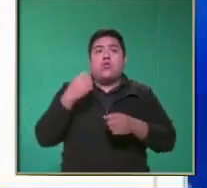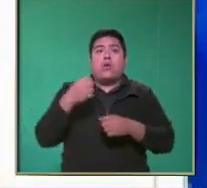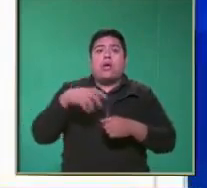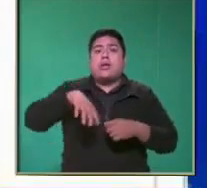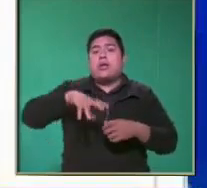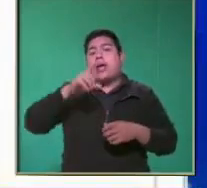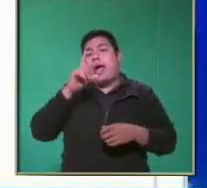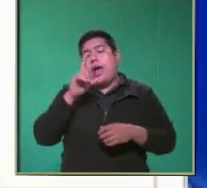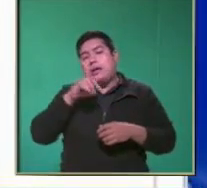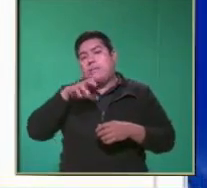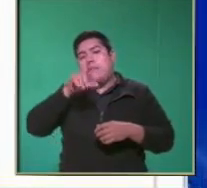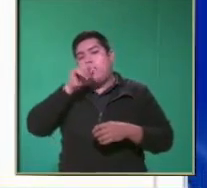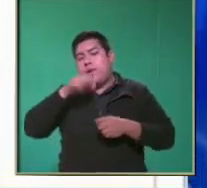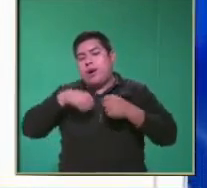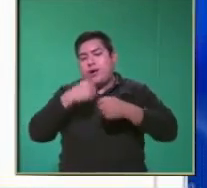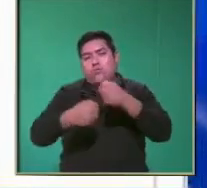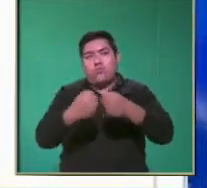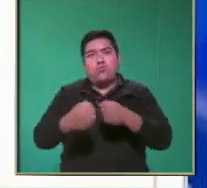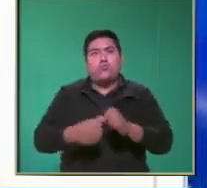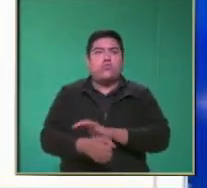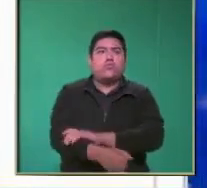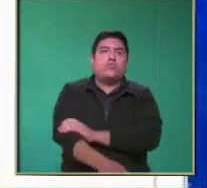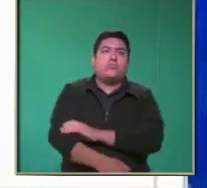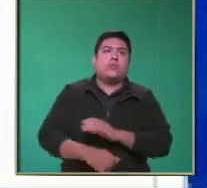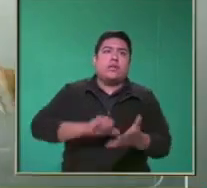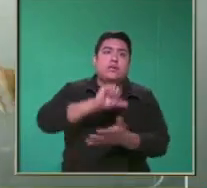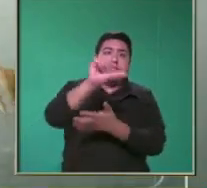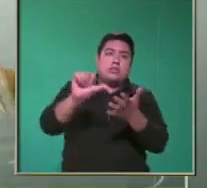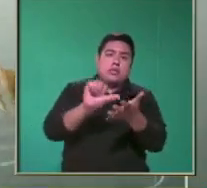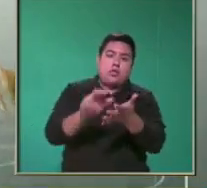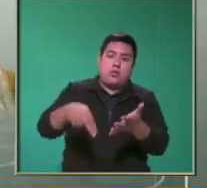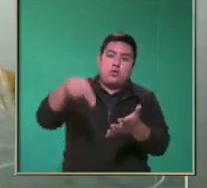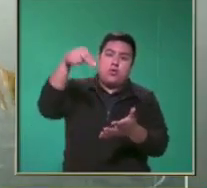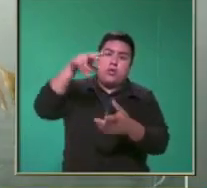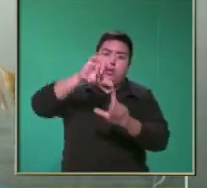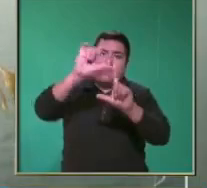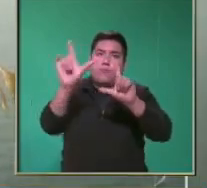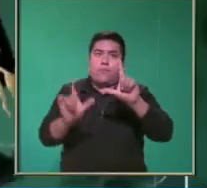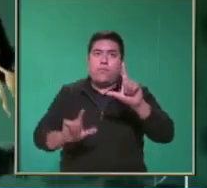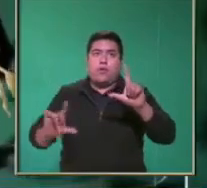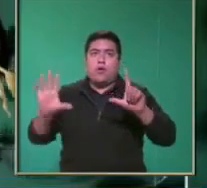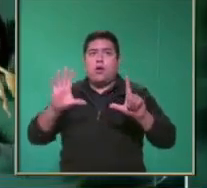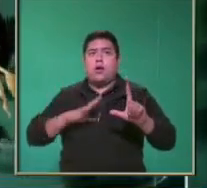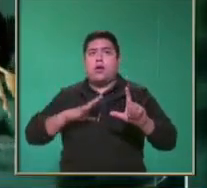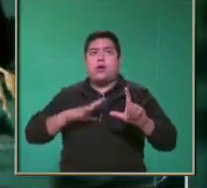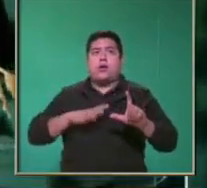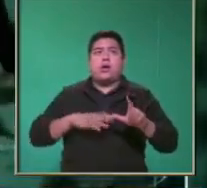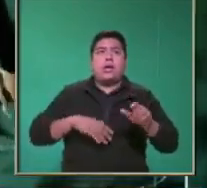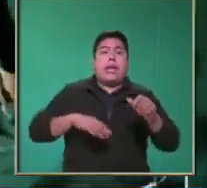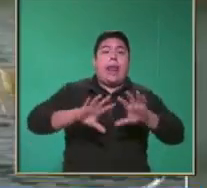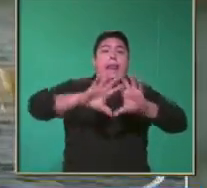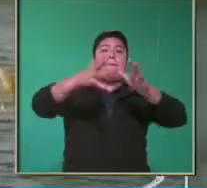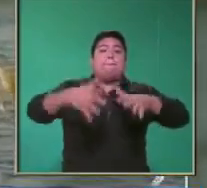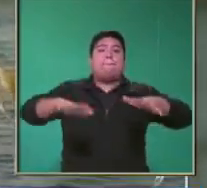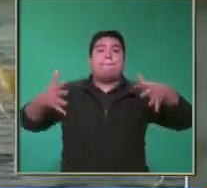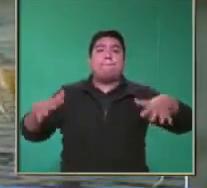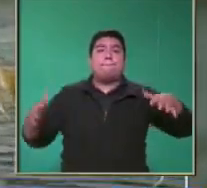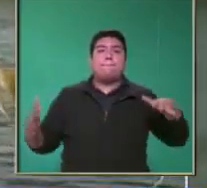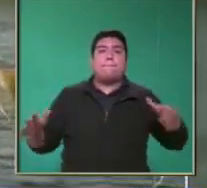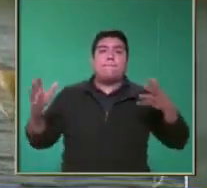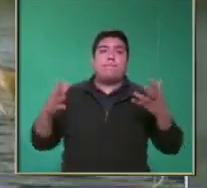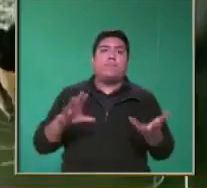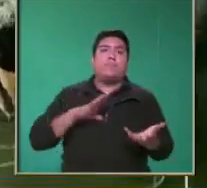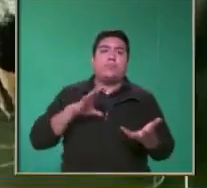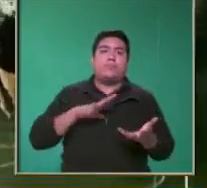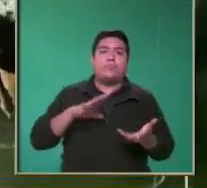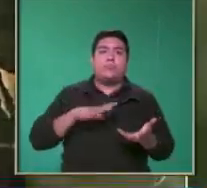distribuyen en todas las entidades del norte y centro del país. La vegetación acuática y subacuática se asocia con las